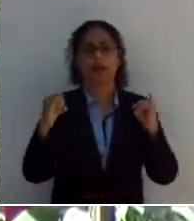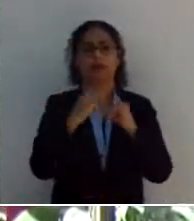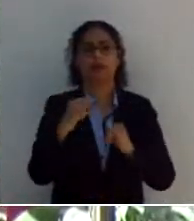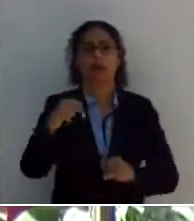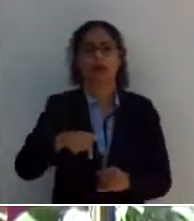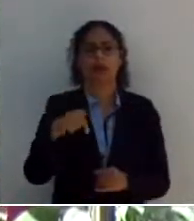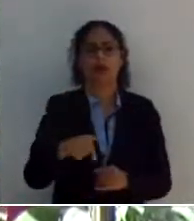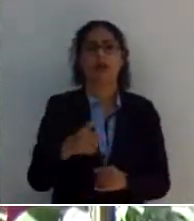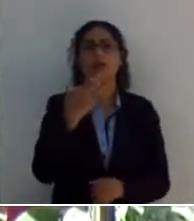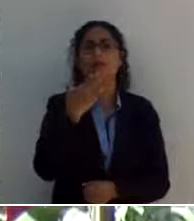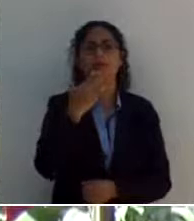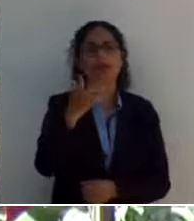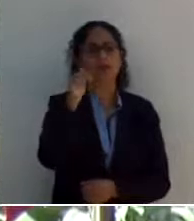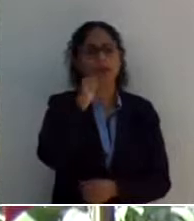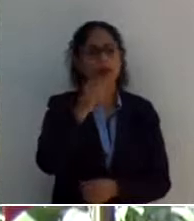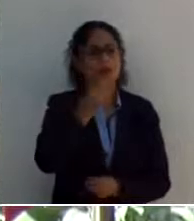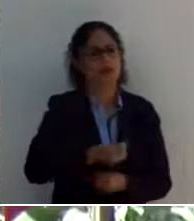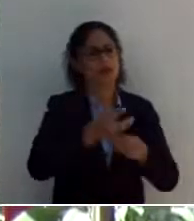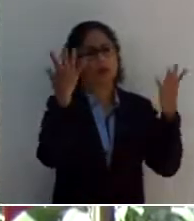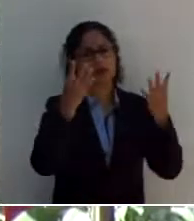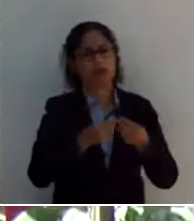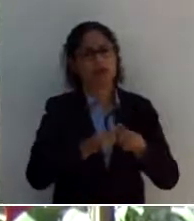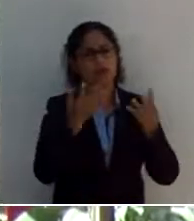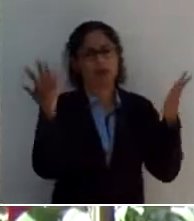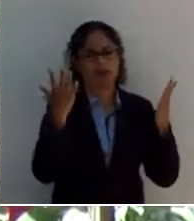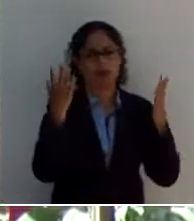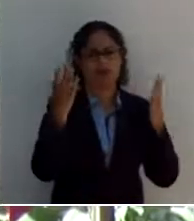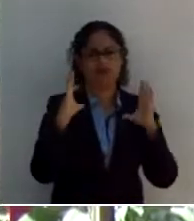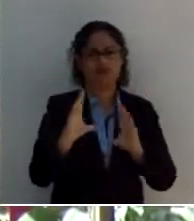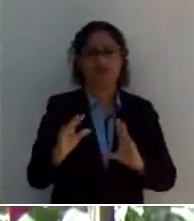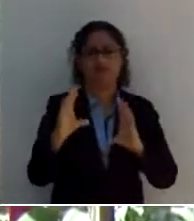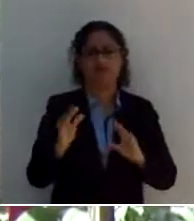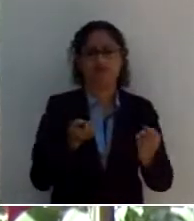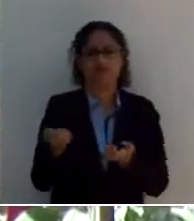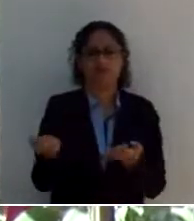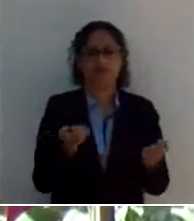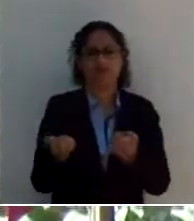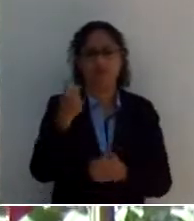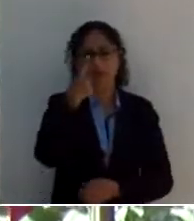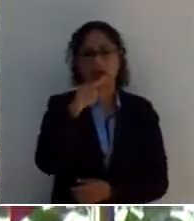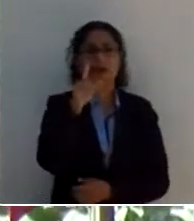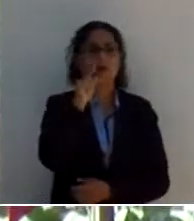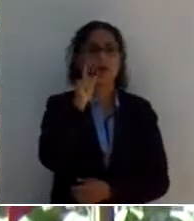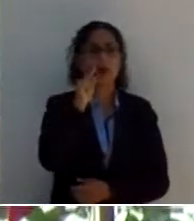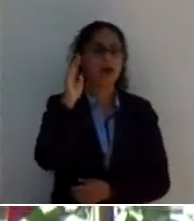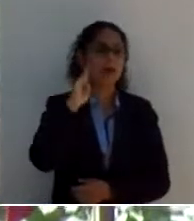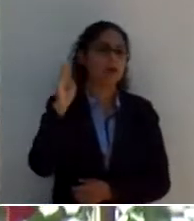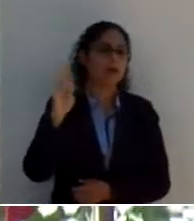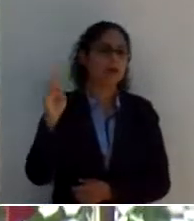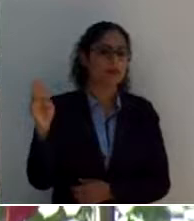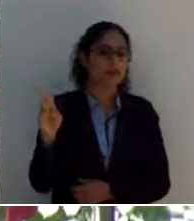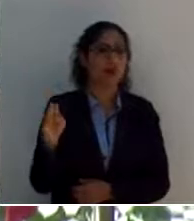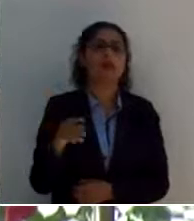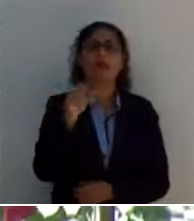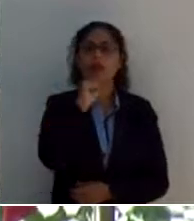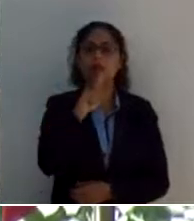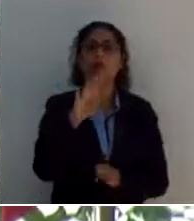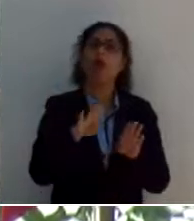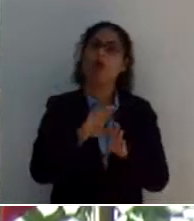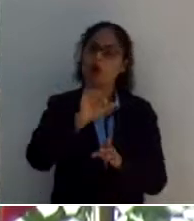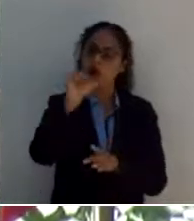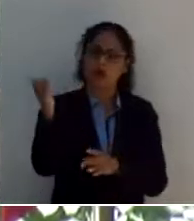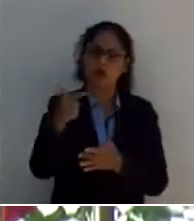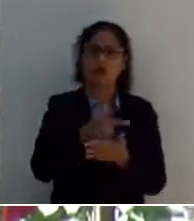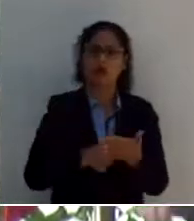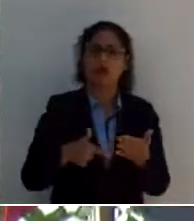que ha formado cientos, miles de elementos de la policía tanto de Michoacán como de otras